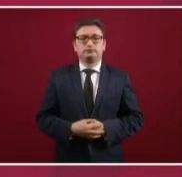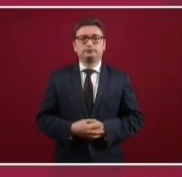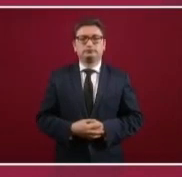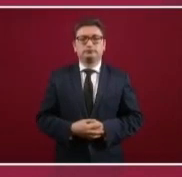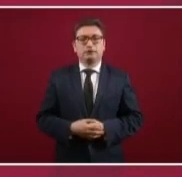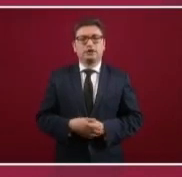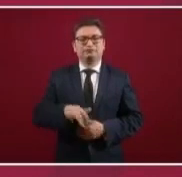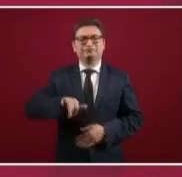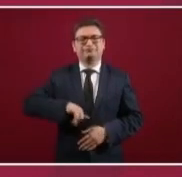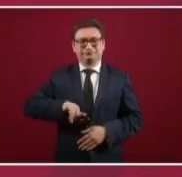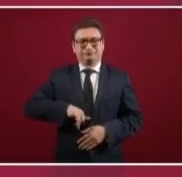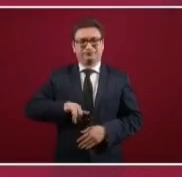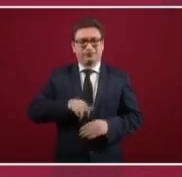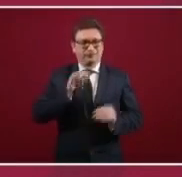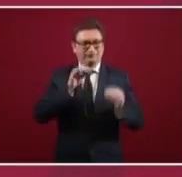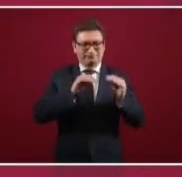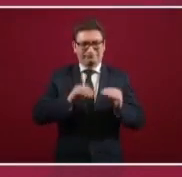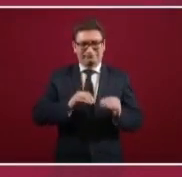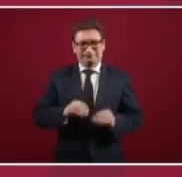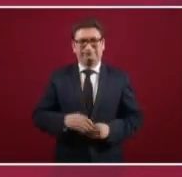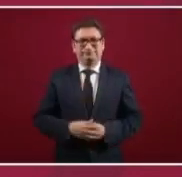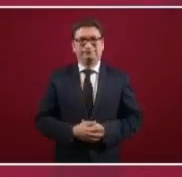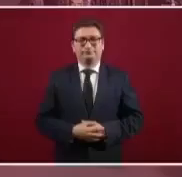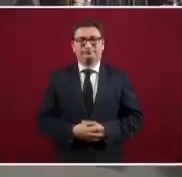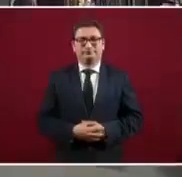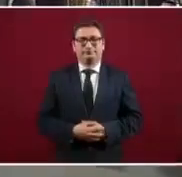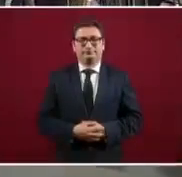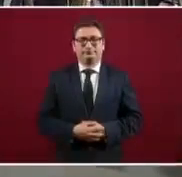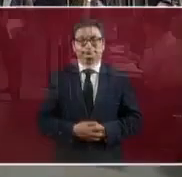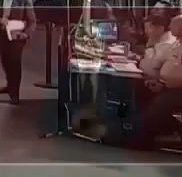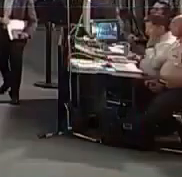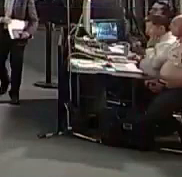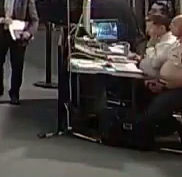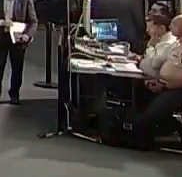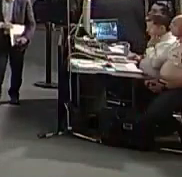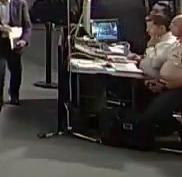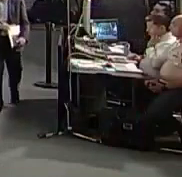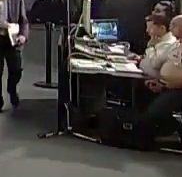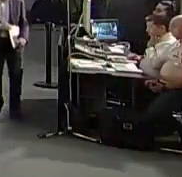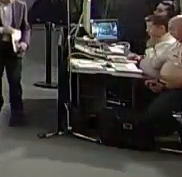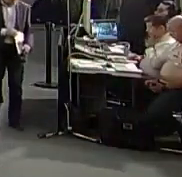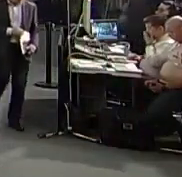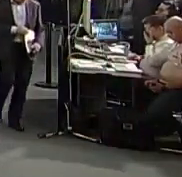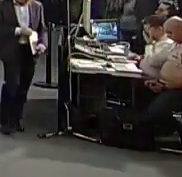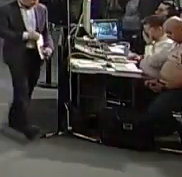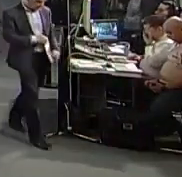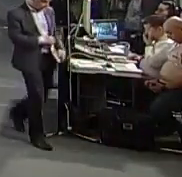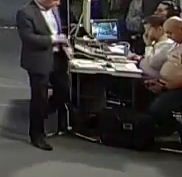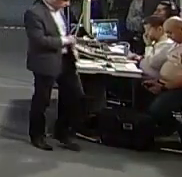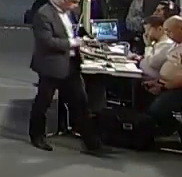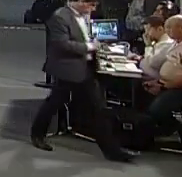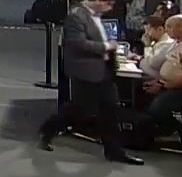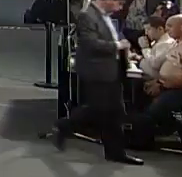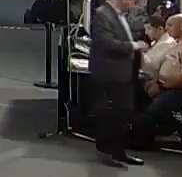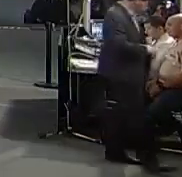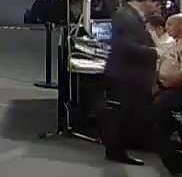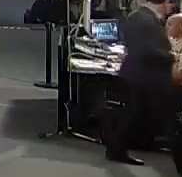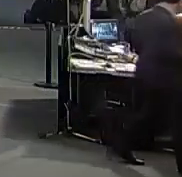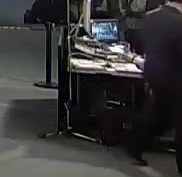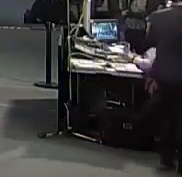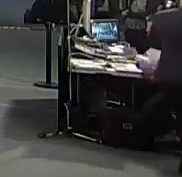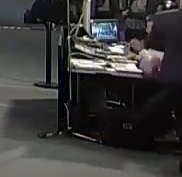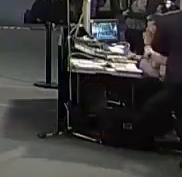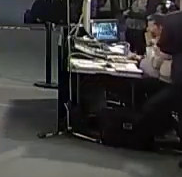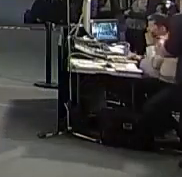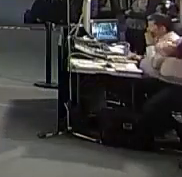interesante lo de la frente gracias presidente daniel blancas de crónica y aprovechando la apertura que usted todos los días